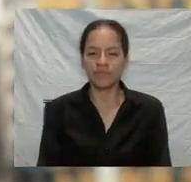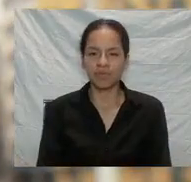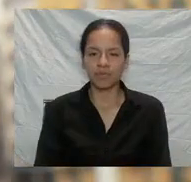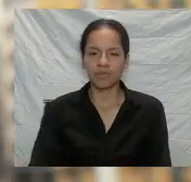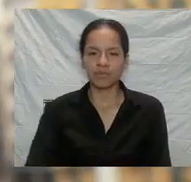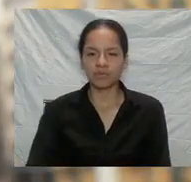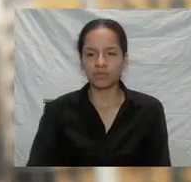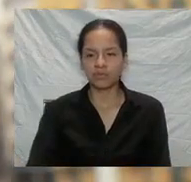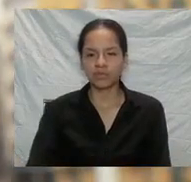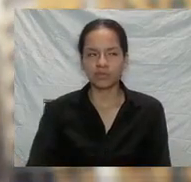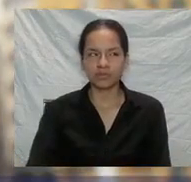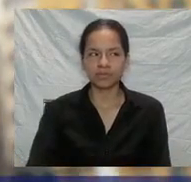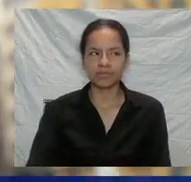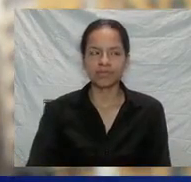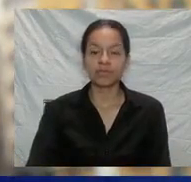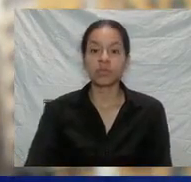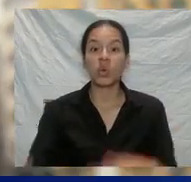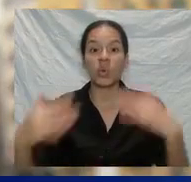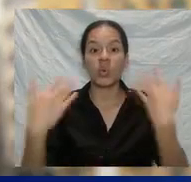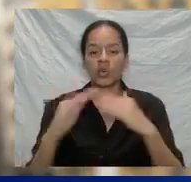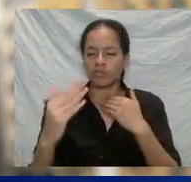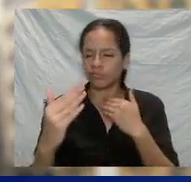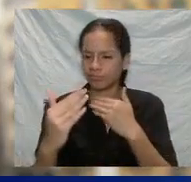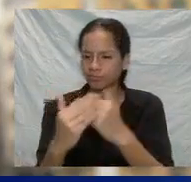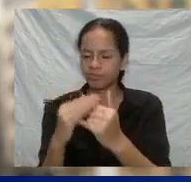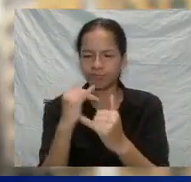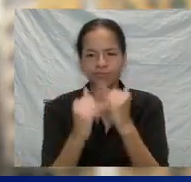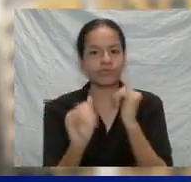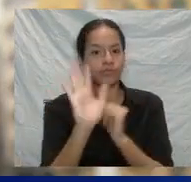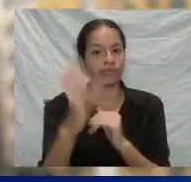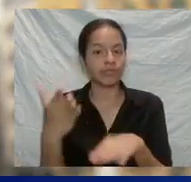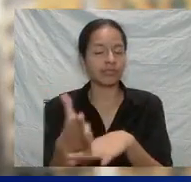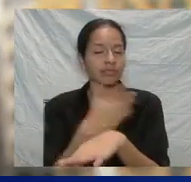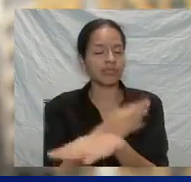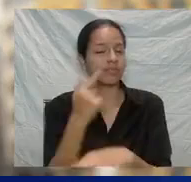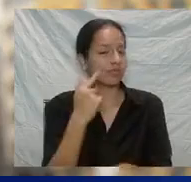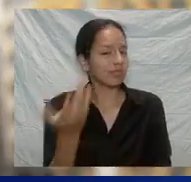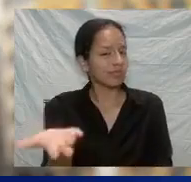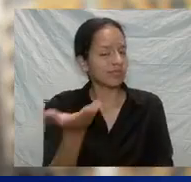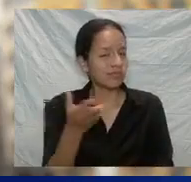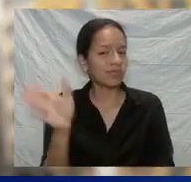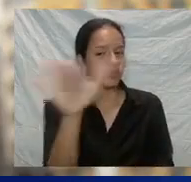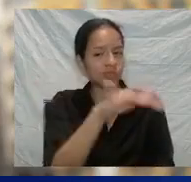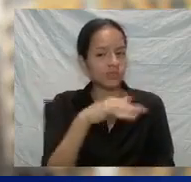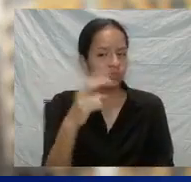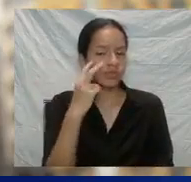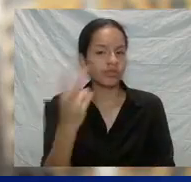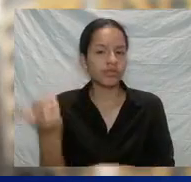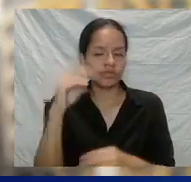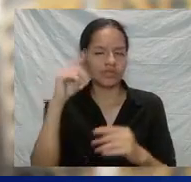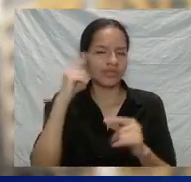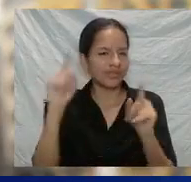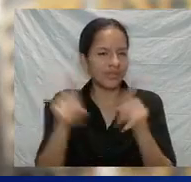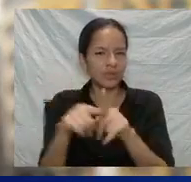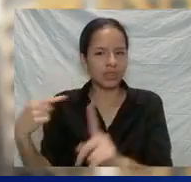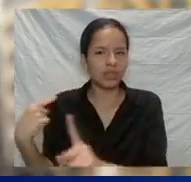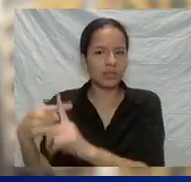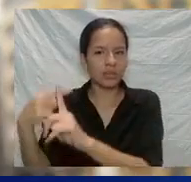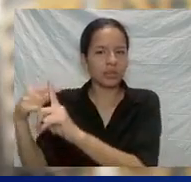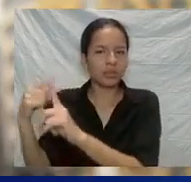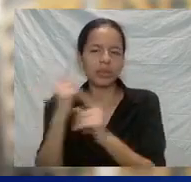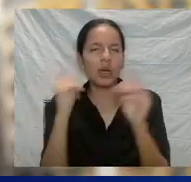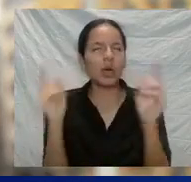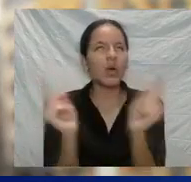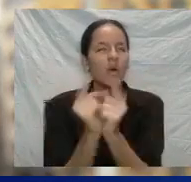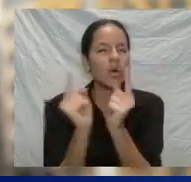bueno ya estamos llegando al final pero no sin antes invitarte las transmisiones extra que tenemos por eso la sísmica de programa es que además esta